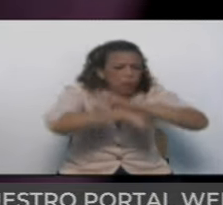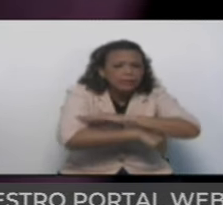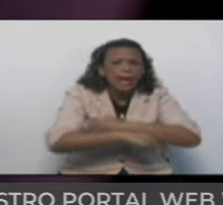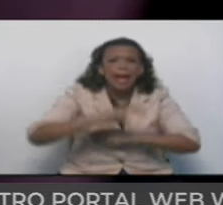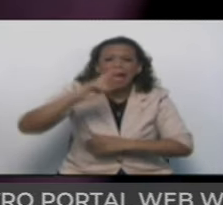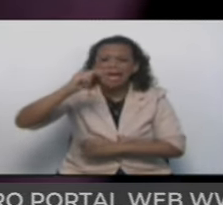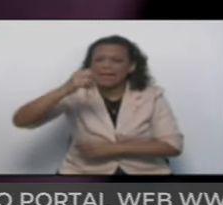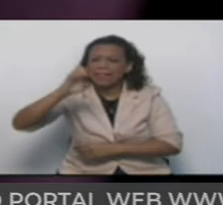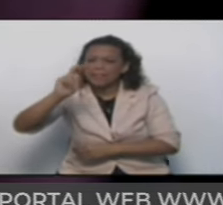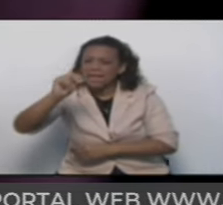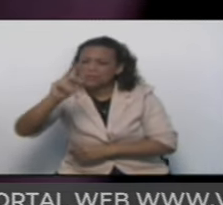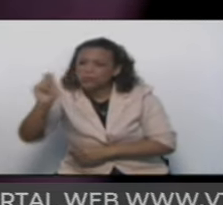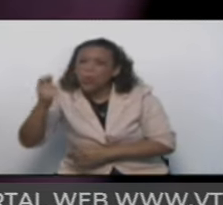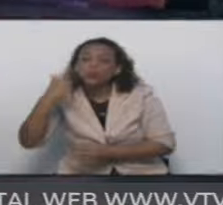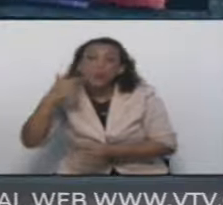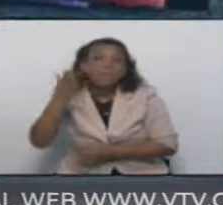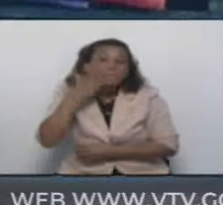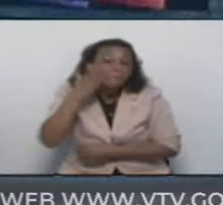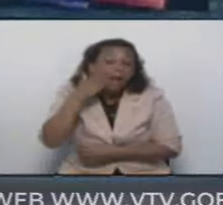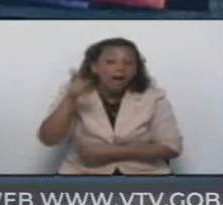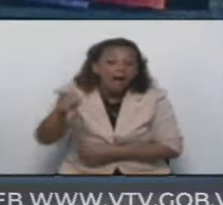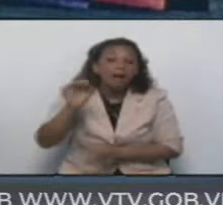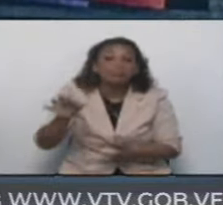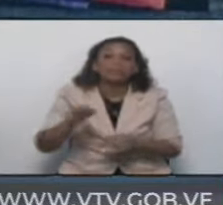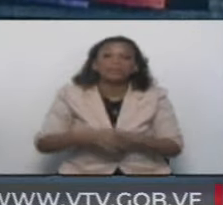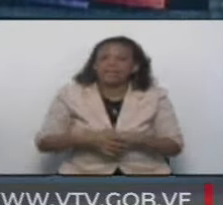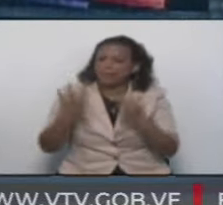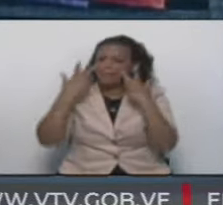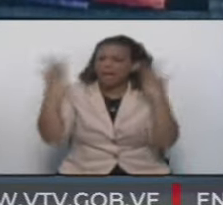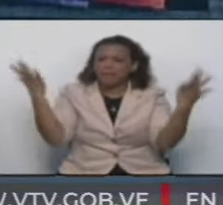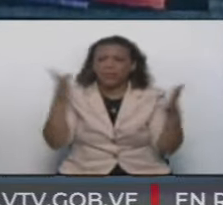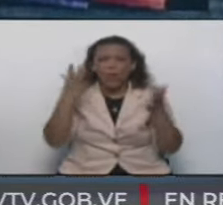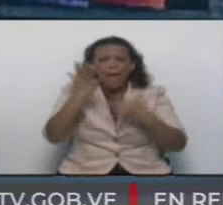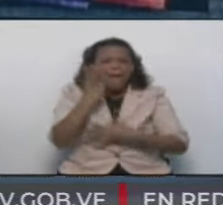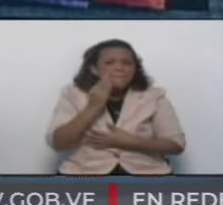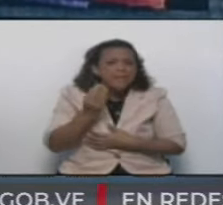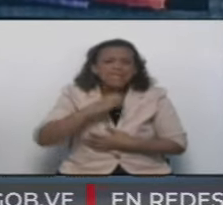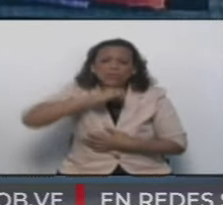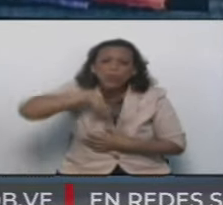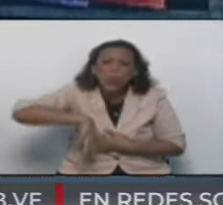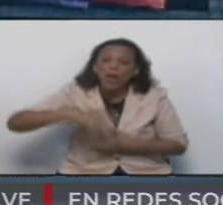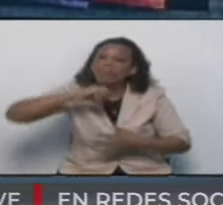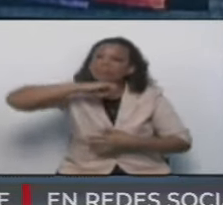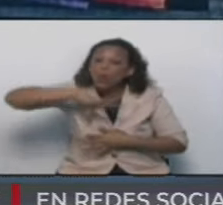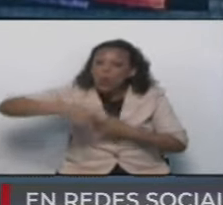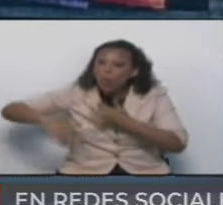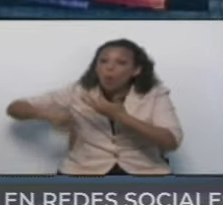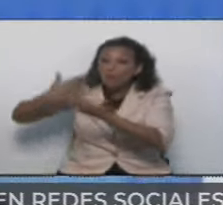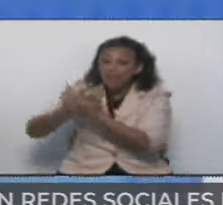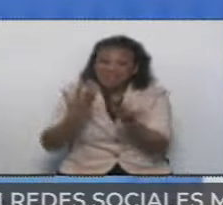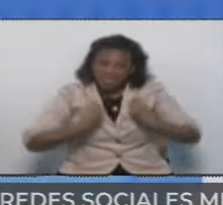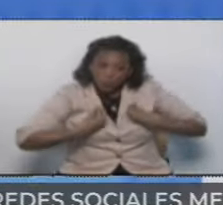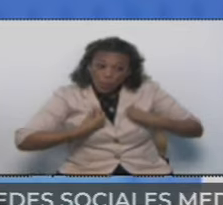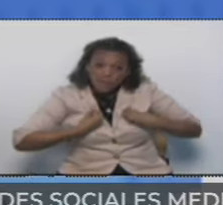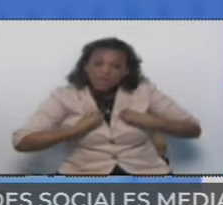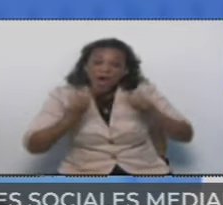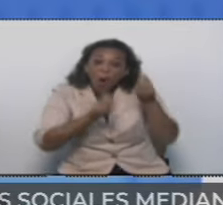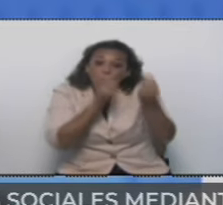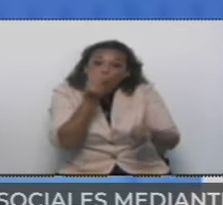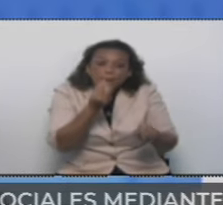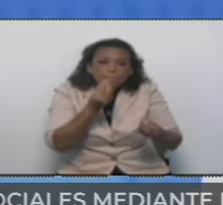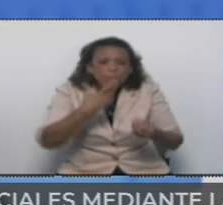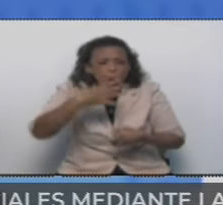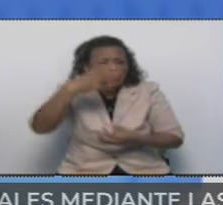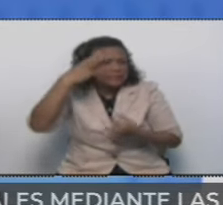Villegas Polhat sobre su madre. Extraordinaria. Porque en el paseo de la historia, él descubre cómo el nazismo